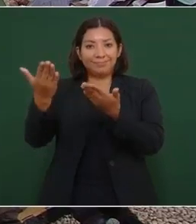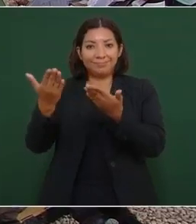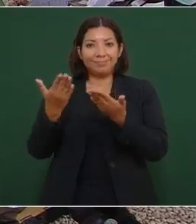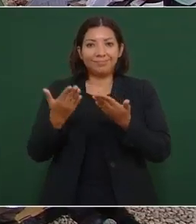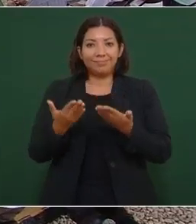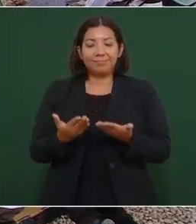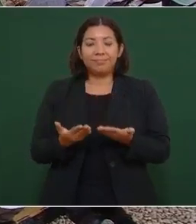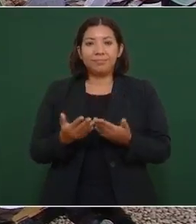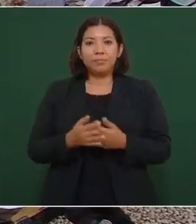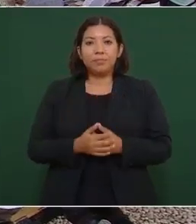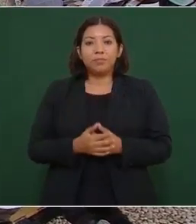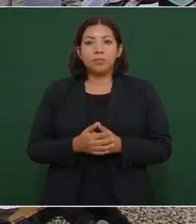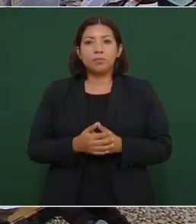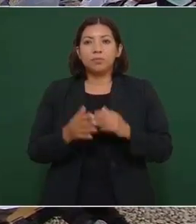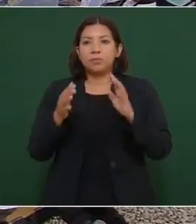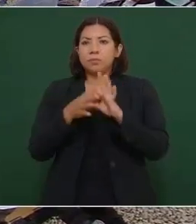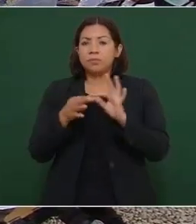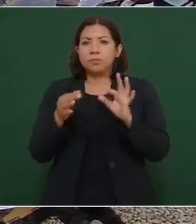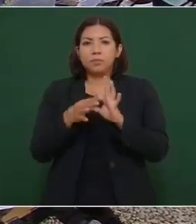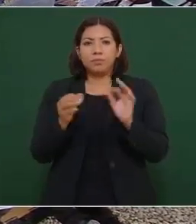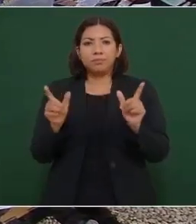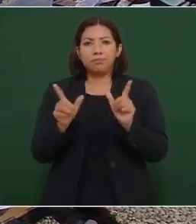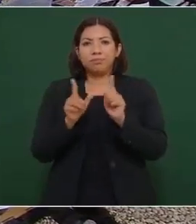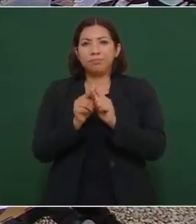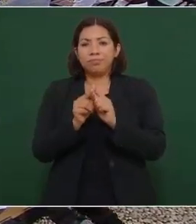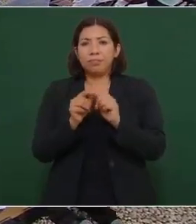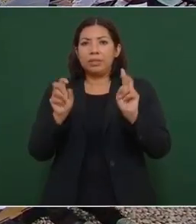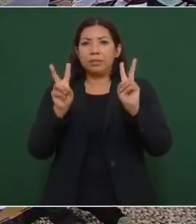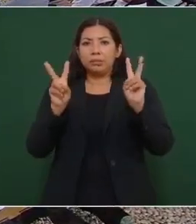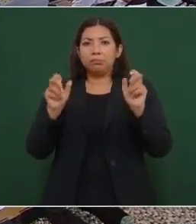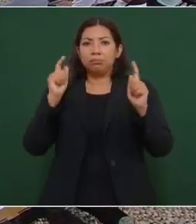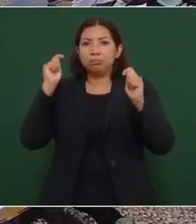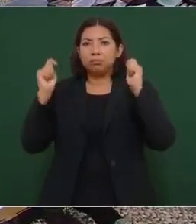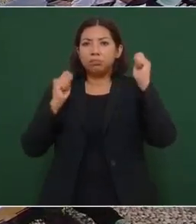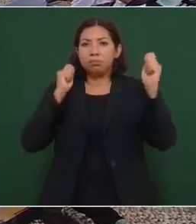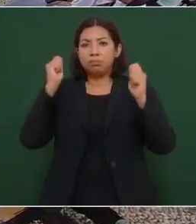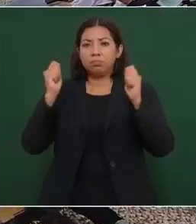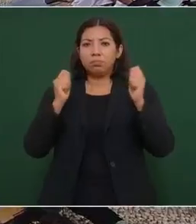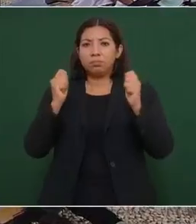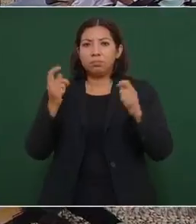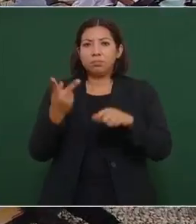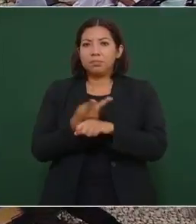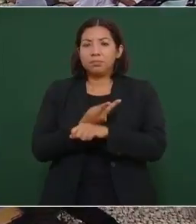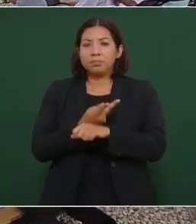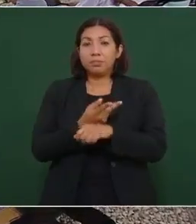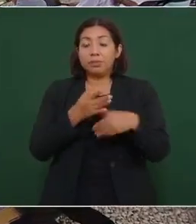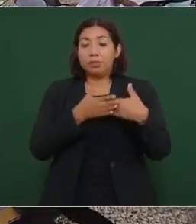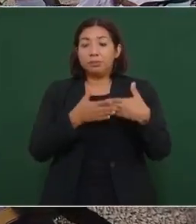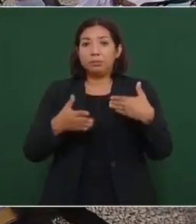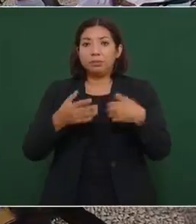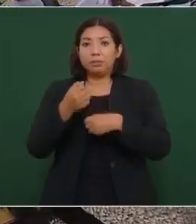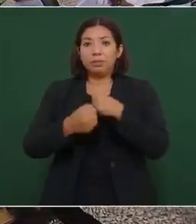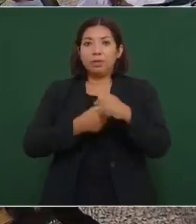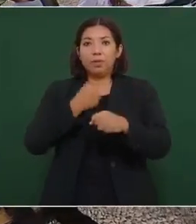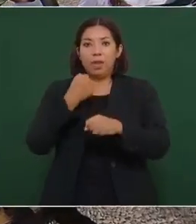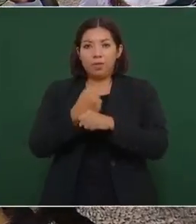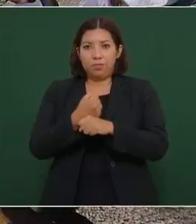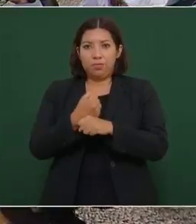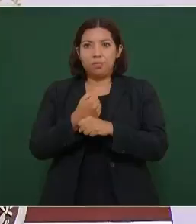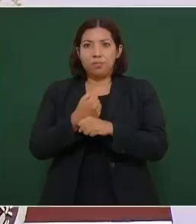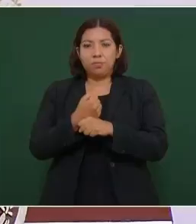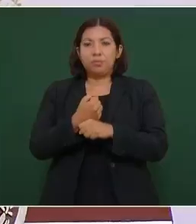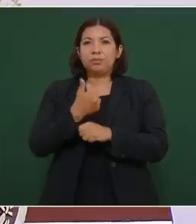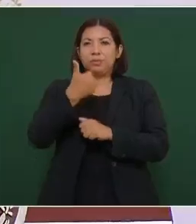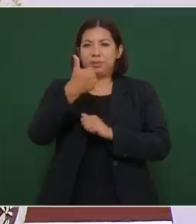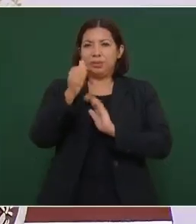un recuento de la industria turística. Estamos en este año, ha sido el primer semestre, el mejor primer semestre de